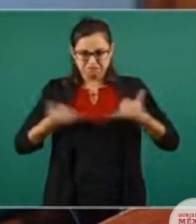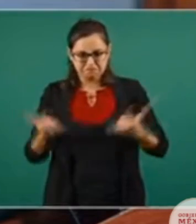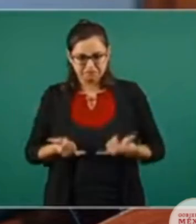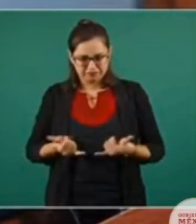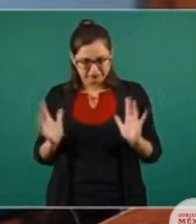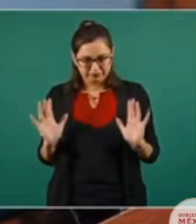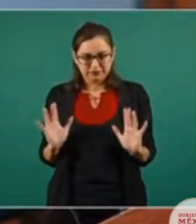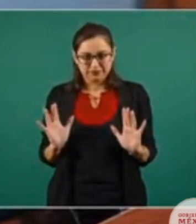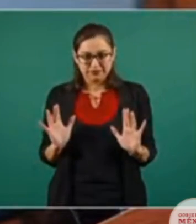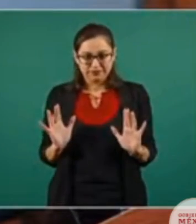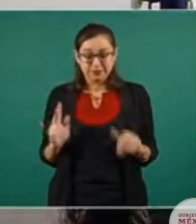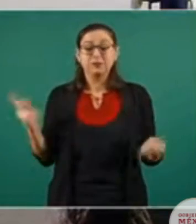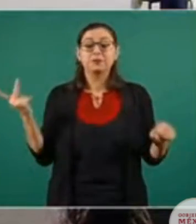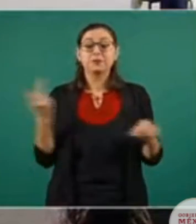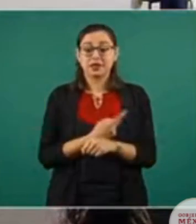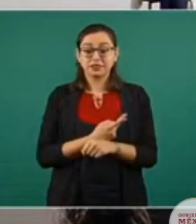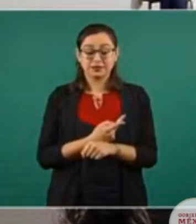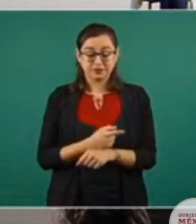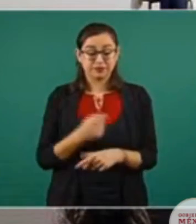Cortés sale de Cuba